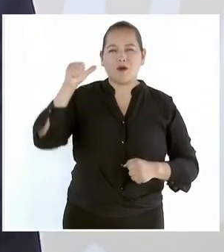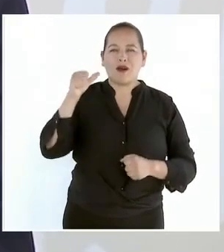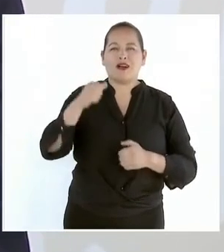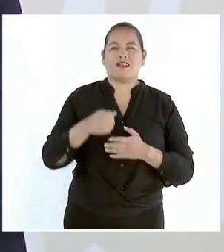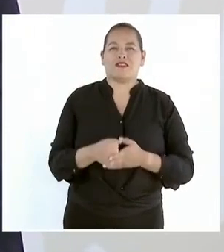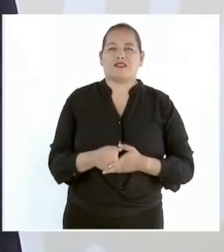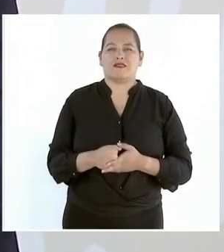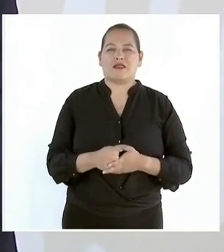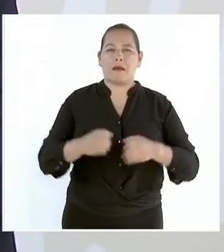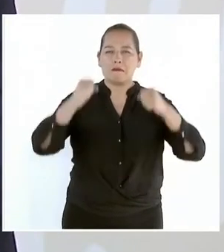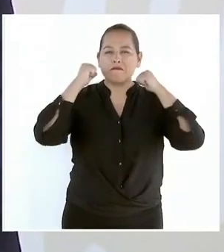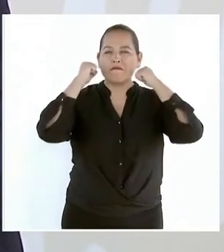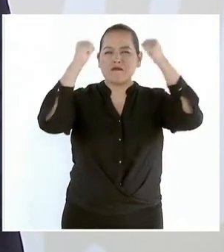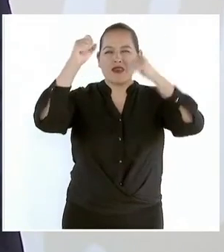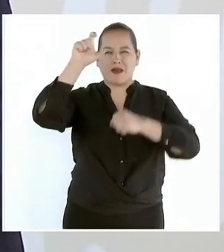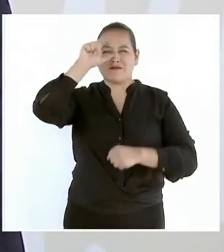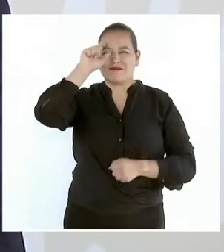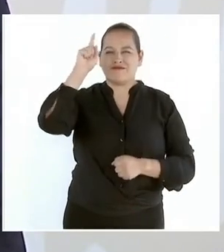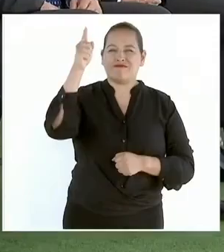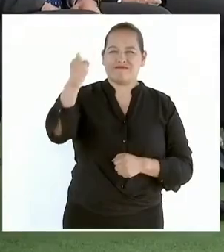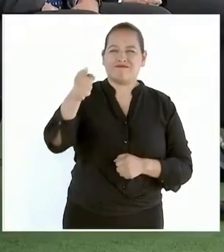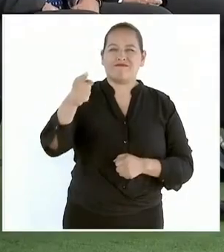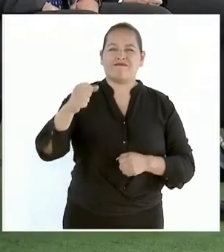que viva ignacio zaragoza